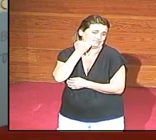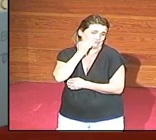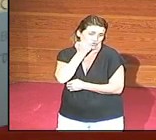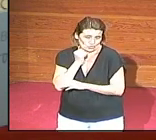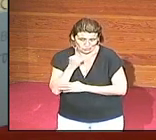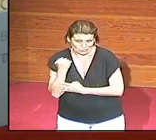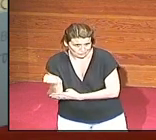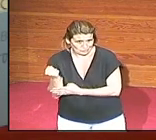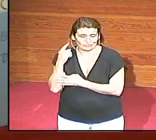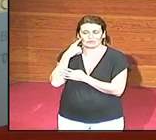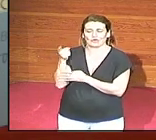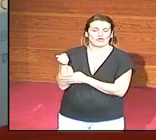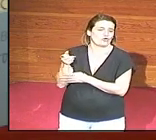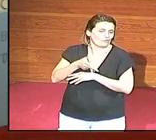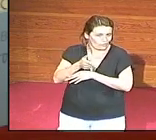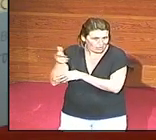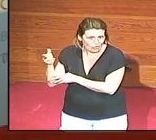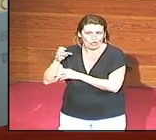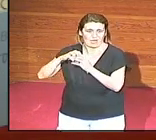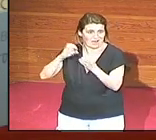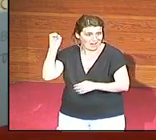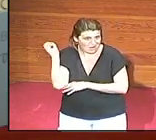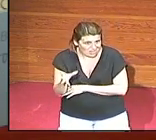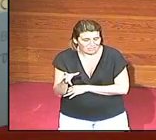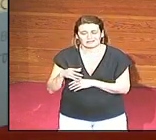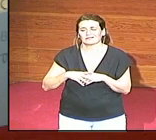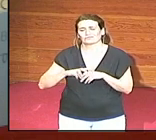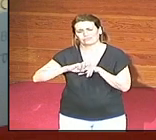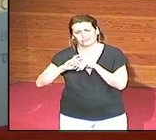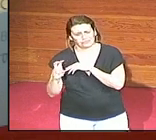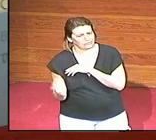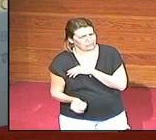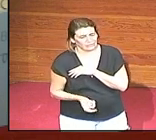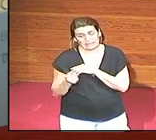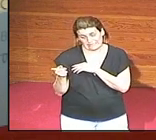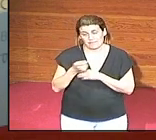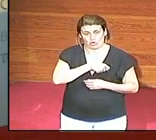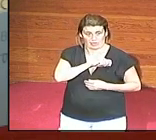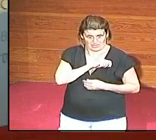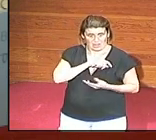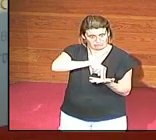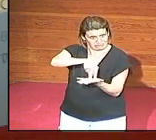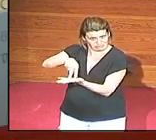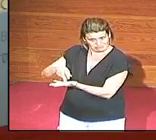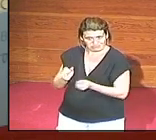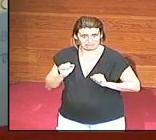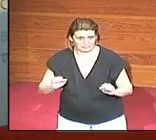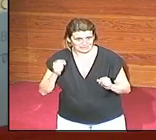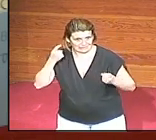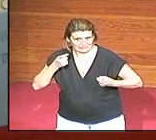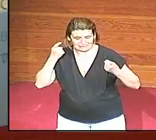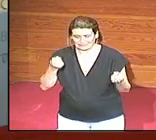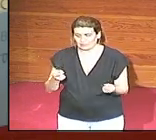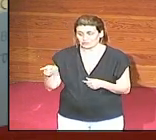comisaría con armas de fuego, granadas y toda esta historia y perecieron varios policías. Lo que estáis viendo es una señora